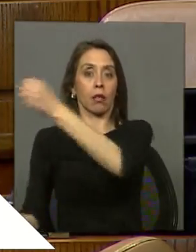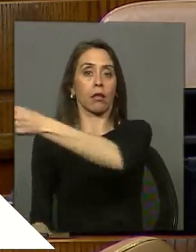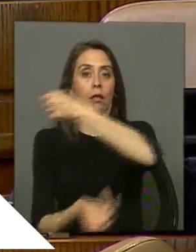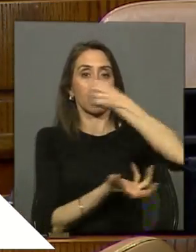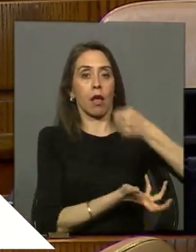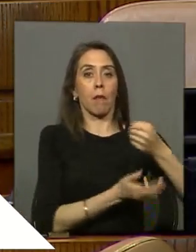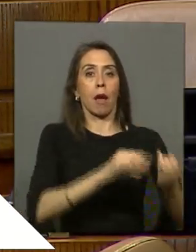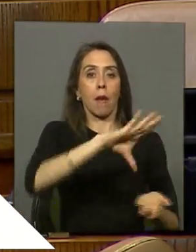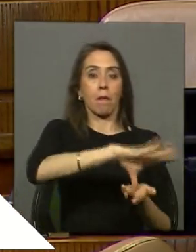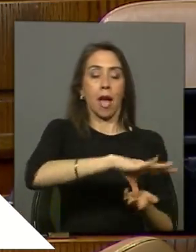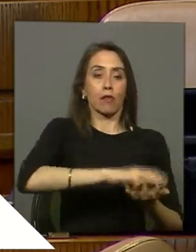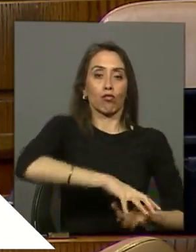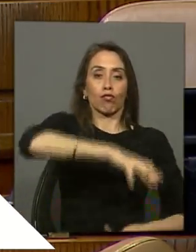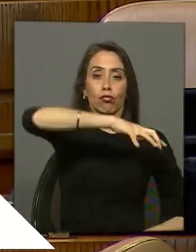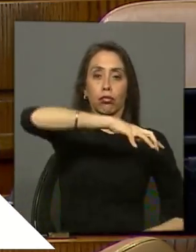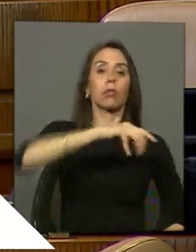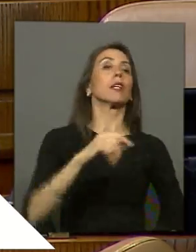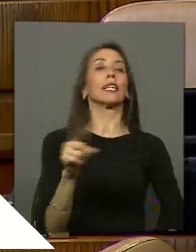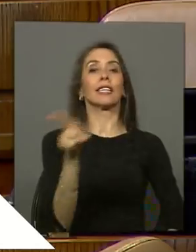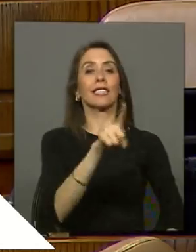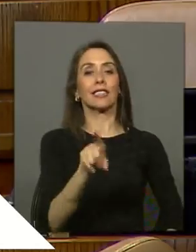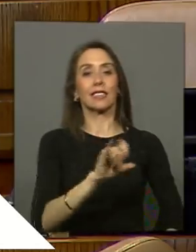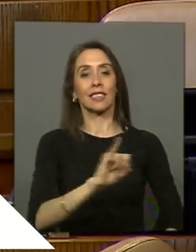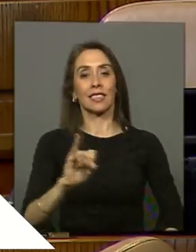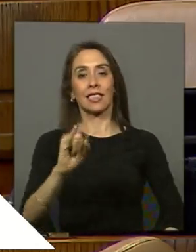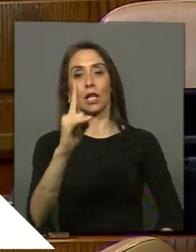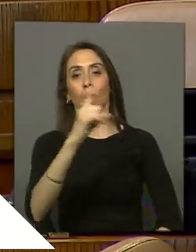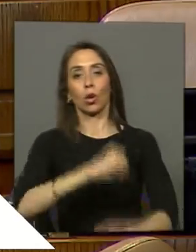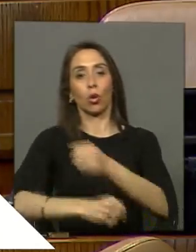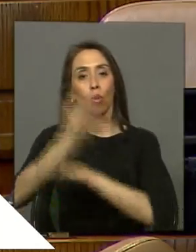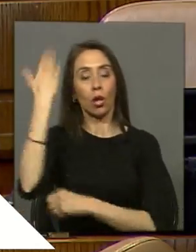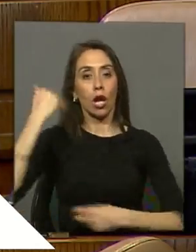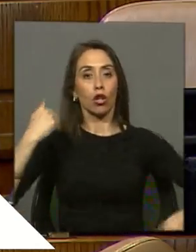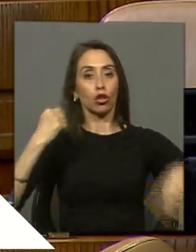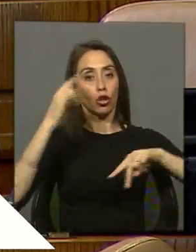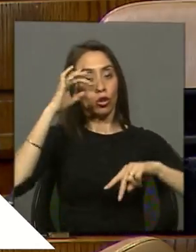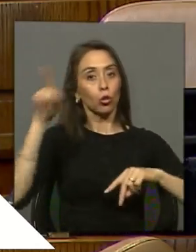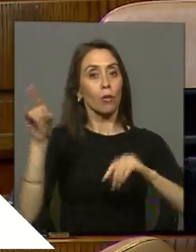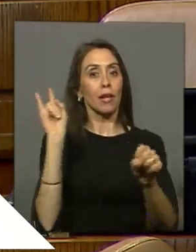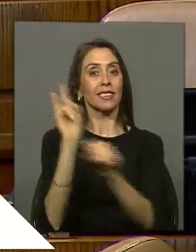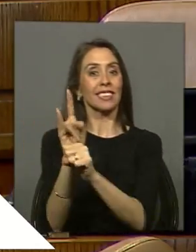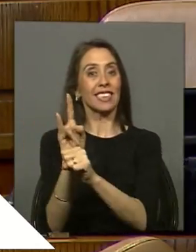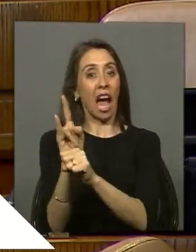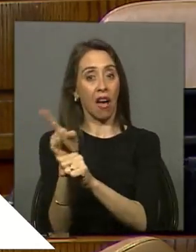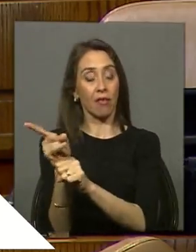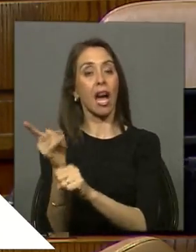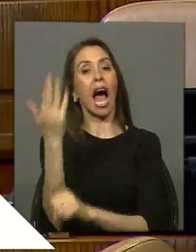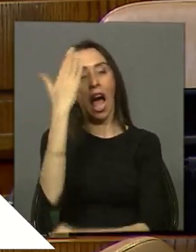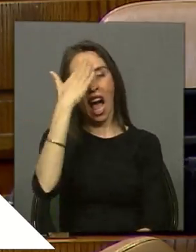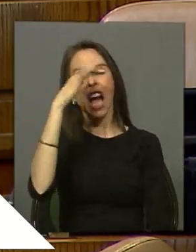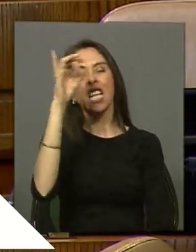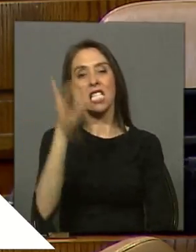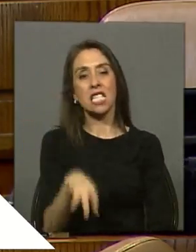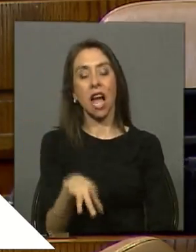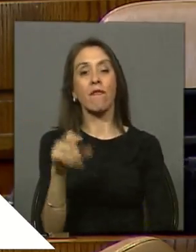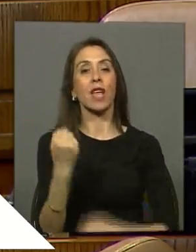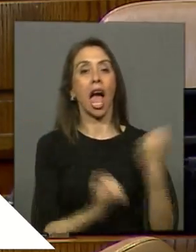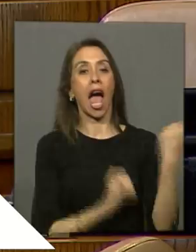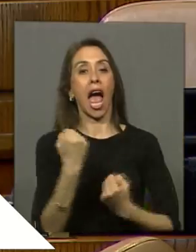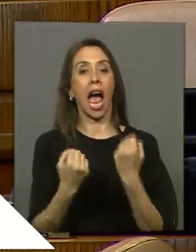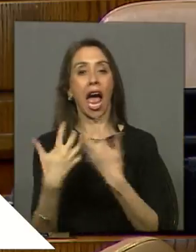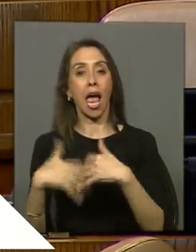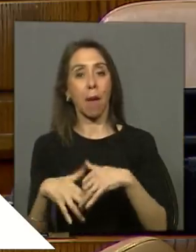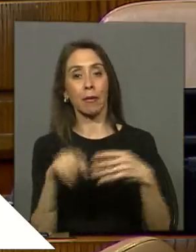el servicio impuesto internos un año antes de que supiéramos de este escándalo tenía pleno conocimiento de que estas empresas